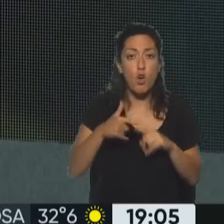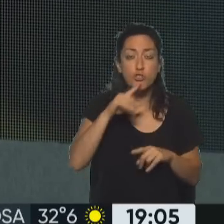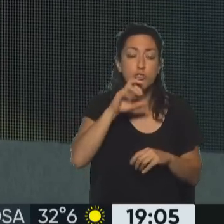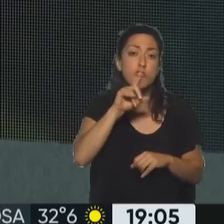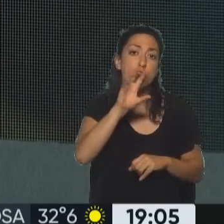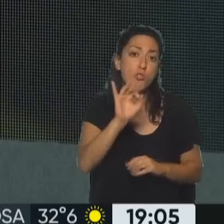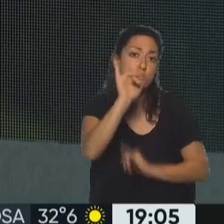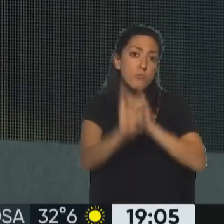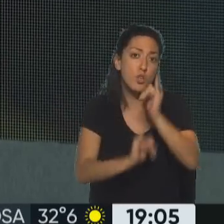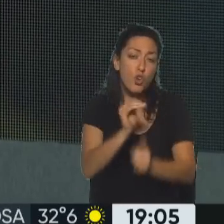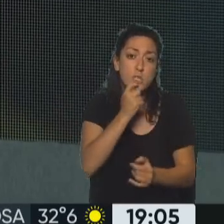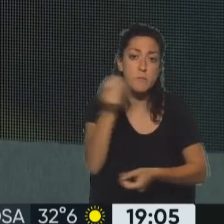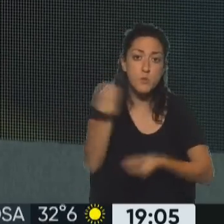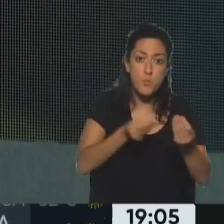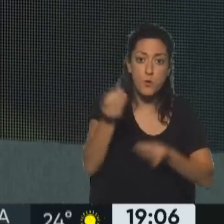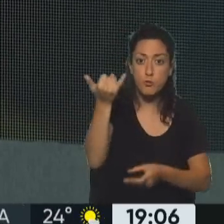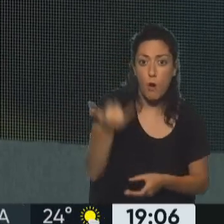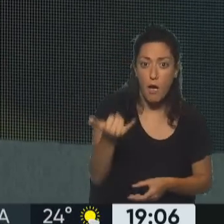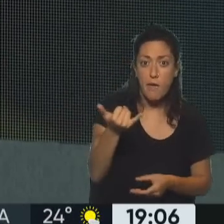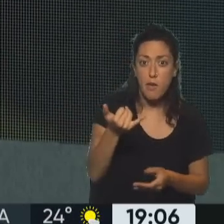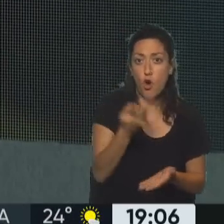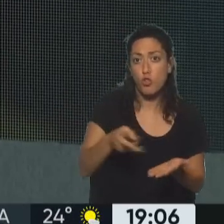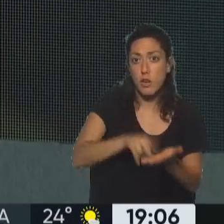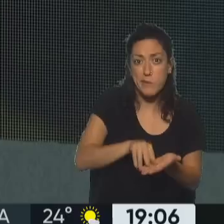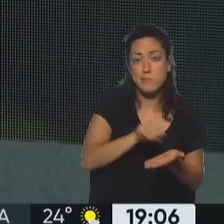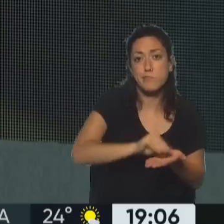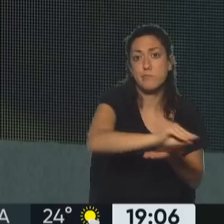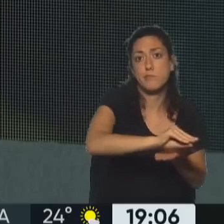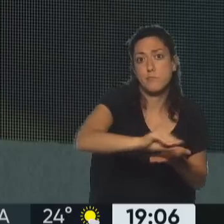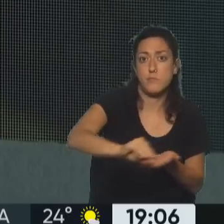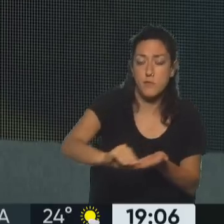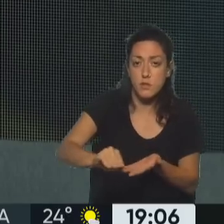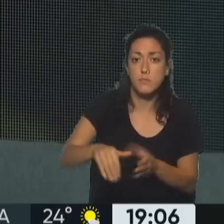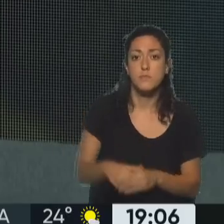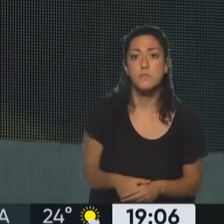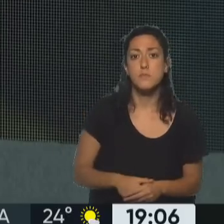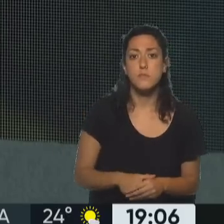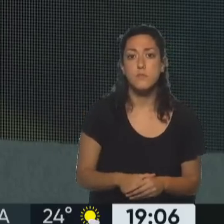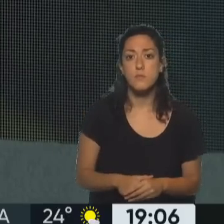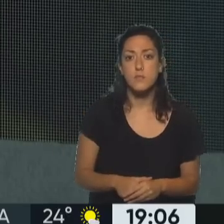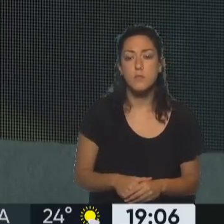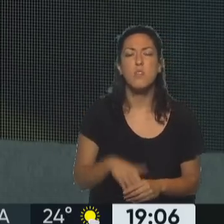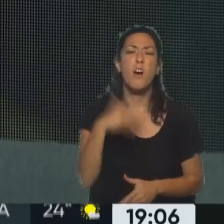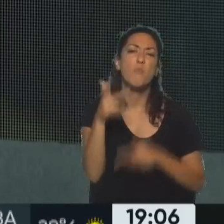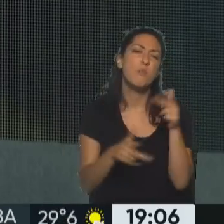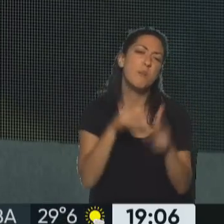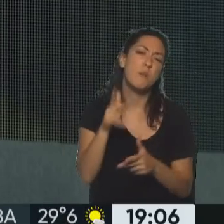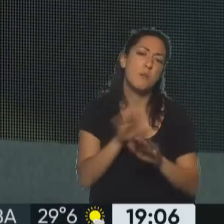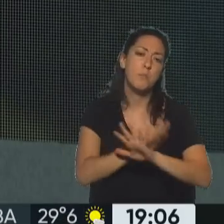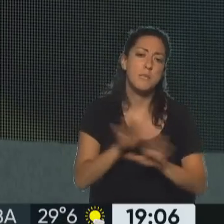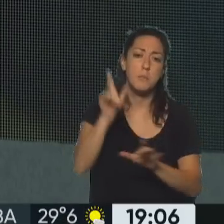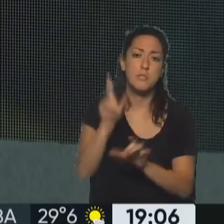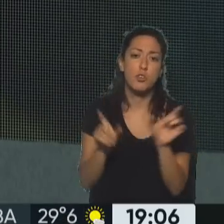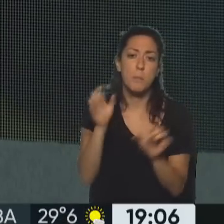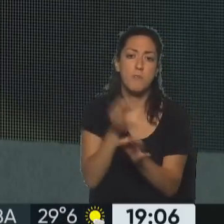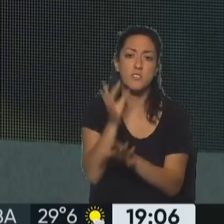tenés un presupuesto, ¿cómo podés reasignar? Salvo que vos lo derives. Pero basta de palabras y vamos a los que saben. Primero le